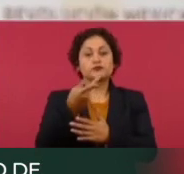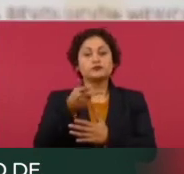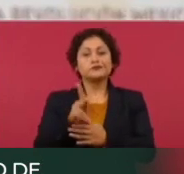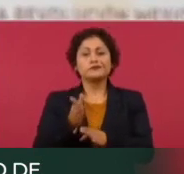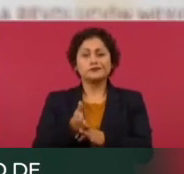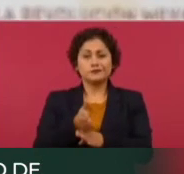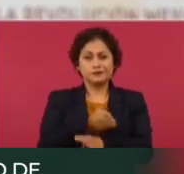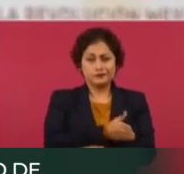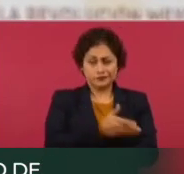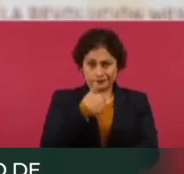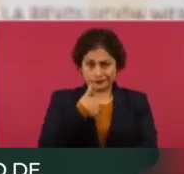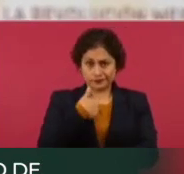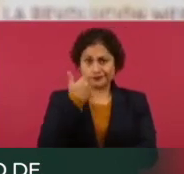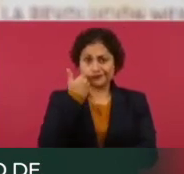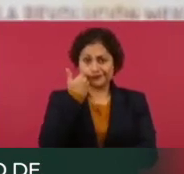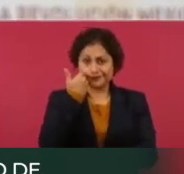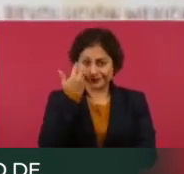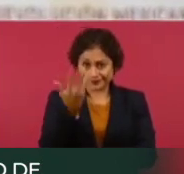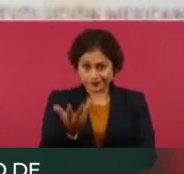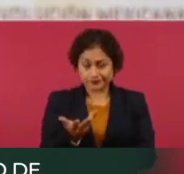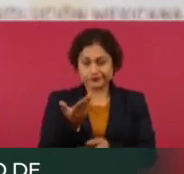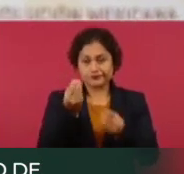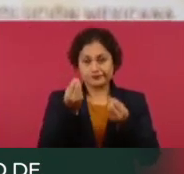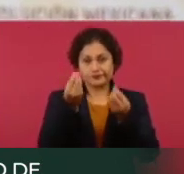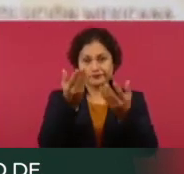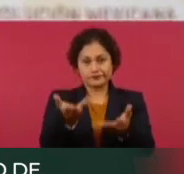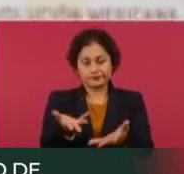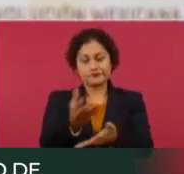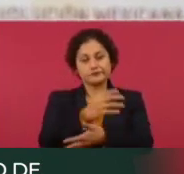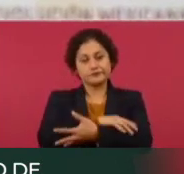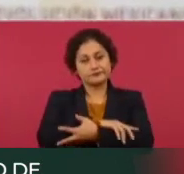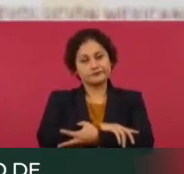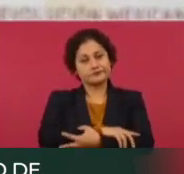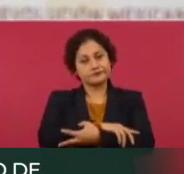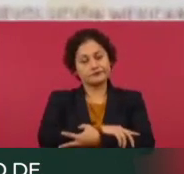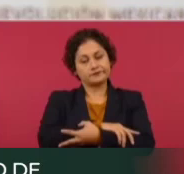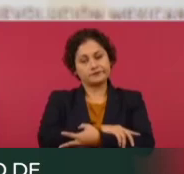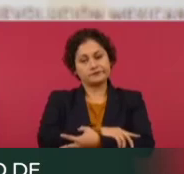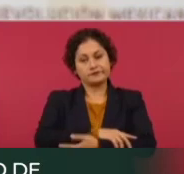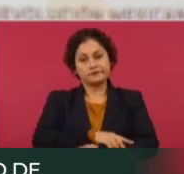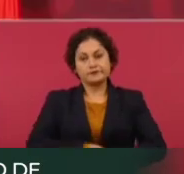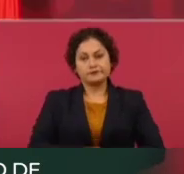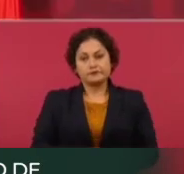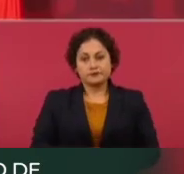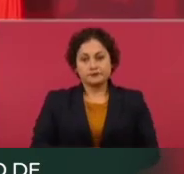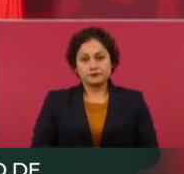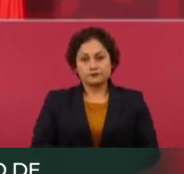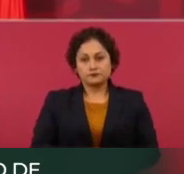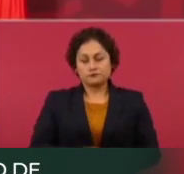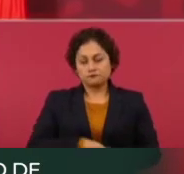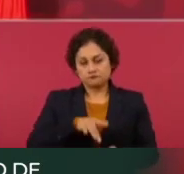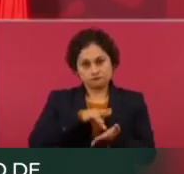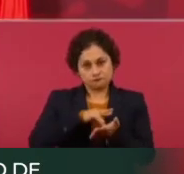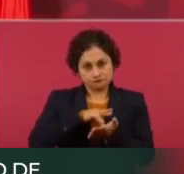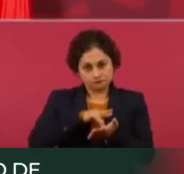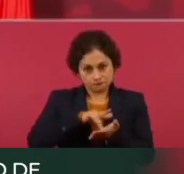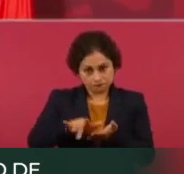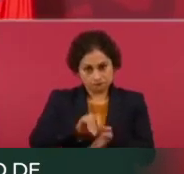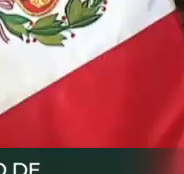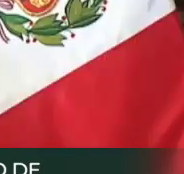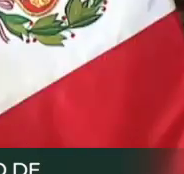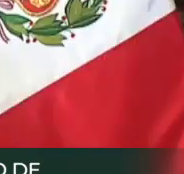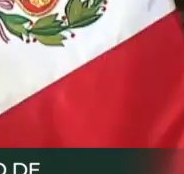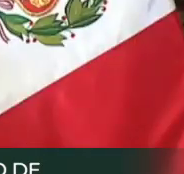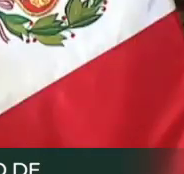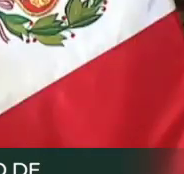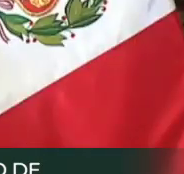mexicanos estancados en Perú, si estos lo desean. Cabe recalcar que los disturbios en Perú han dejado al menos 20 personas muertas. Por